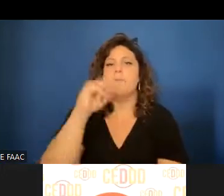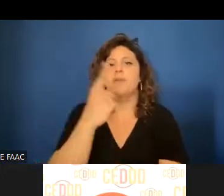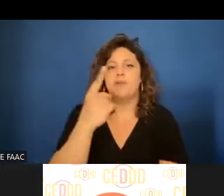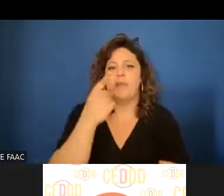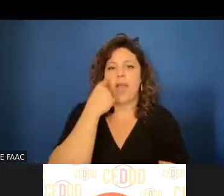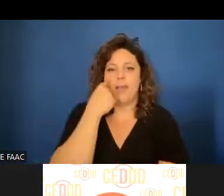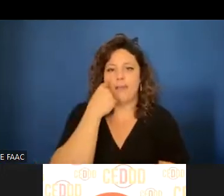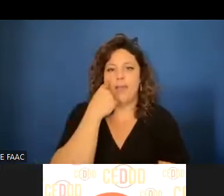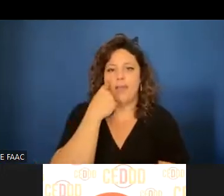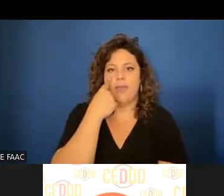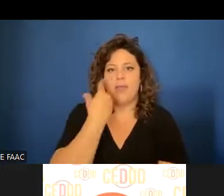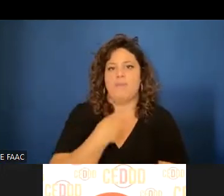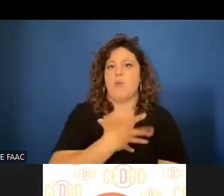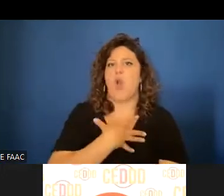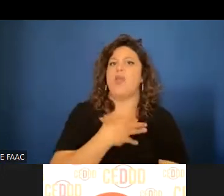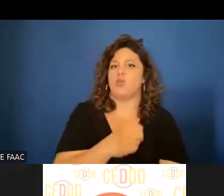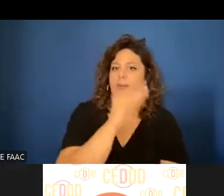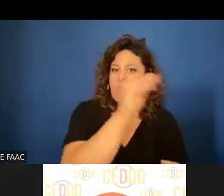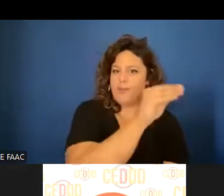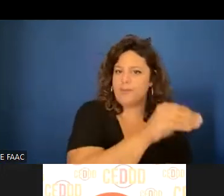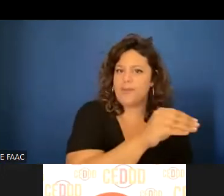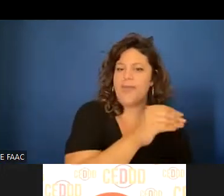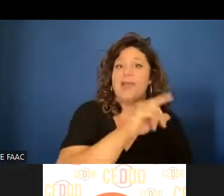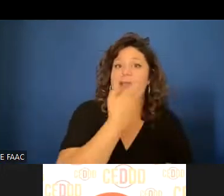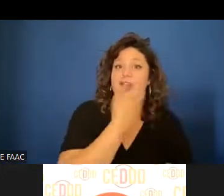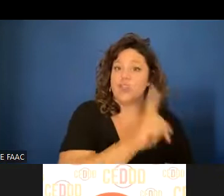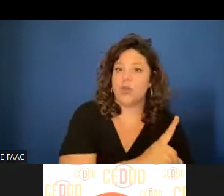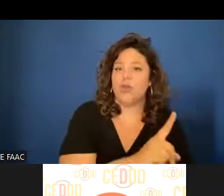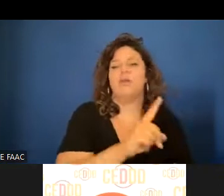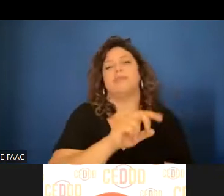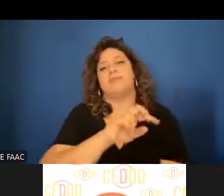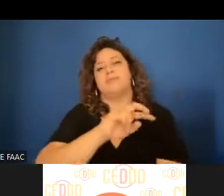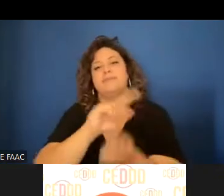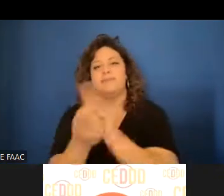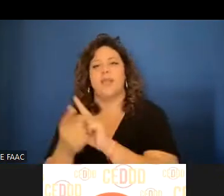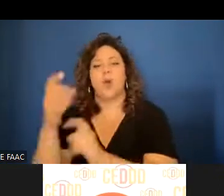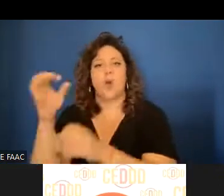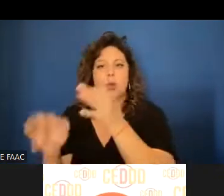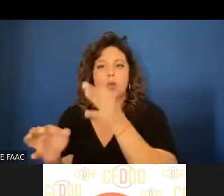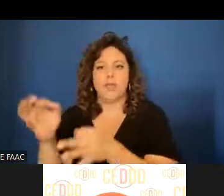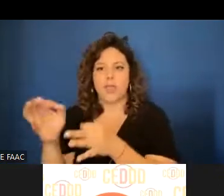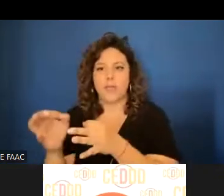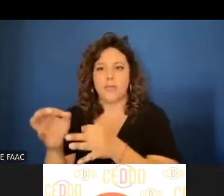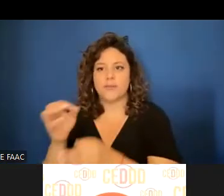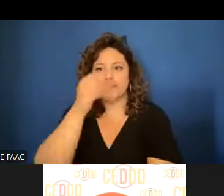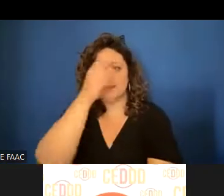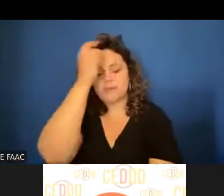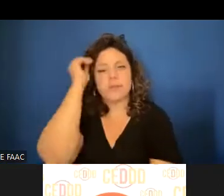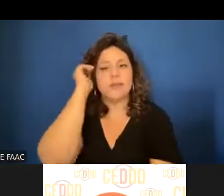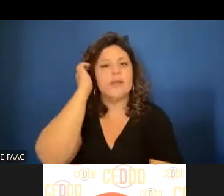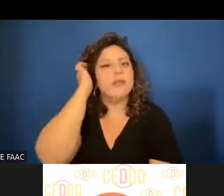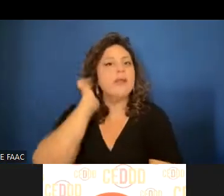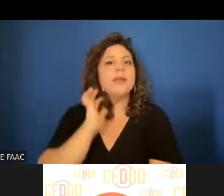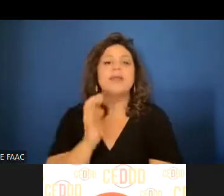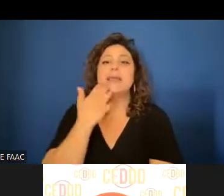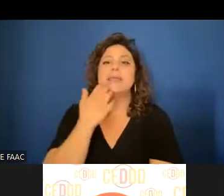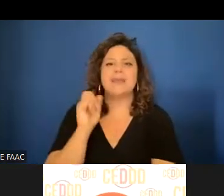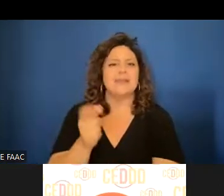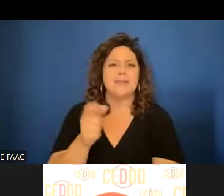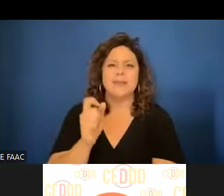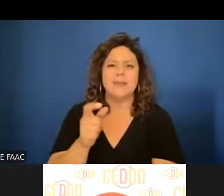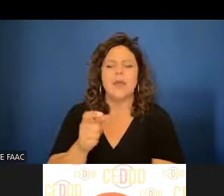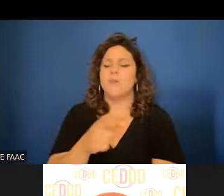También hay una Dirección General de Seguros, ¿vale? Que sería el organismo competente de cara a reclamar esa situación. Es decir,